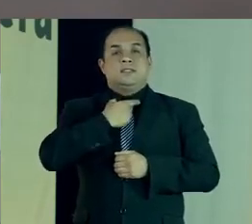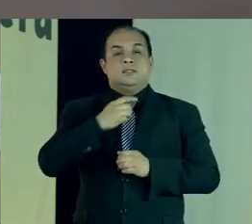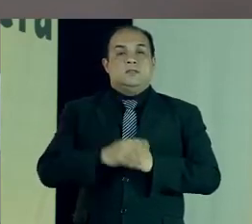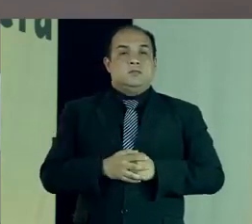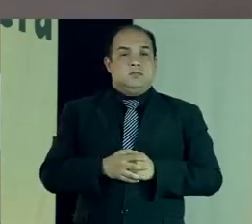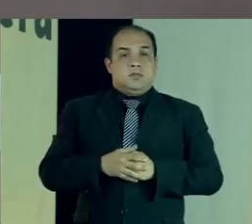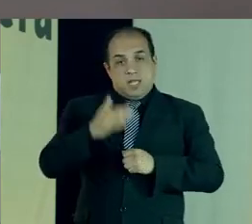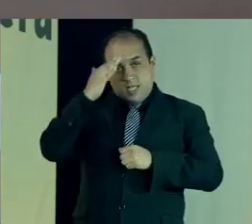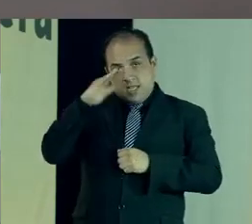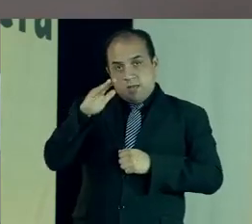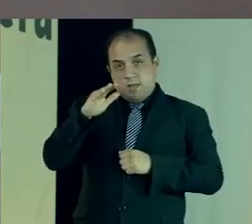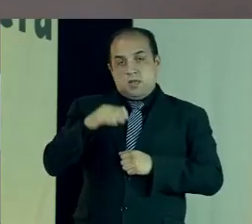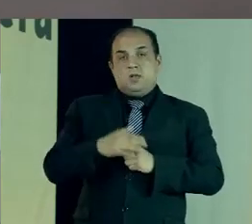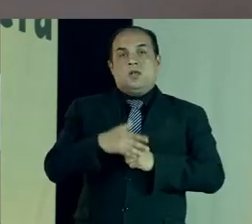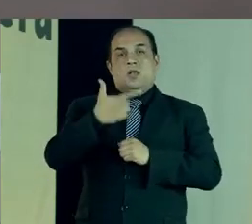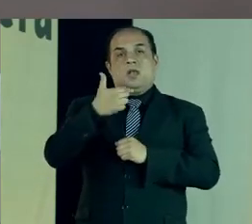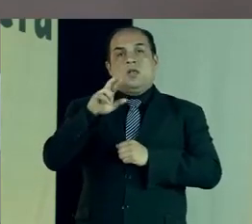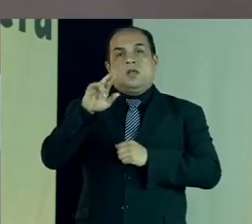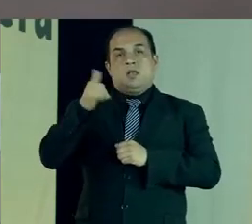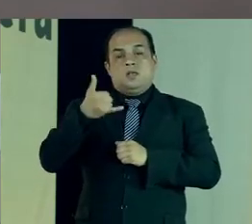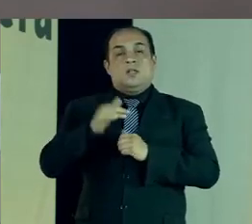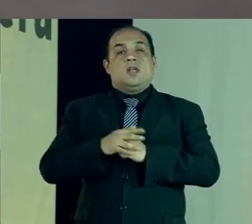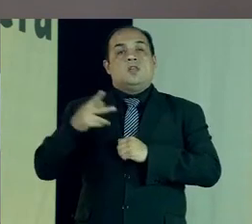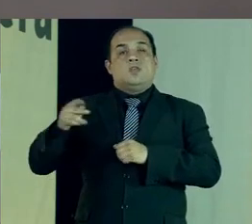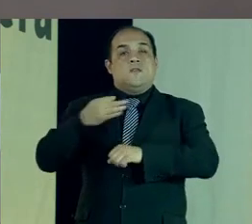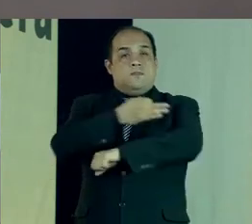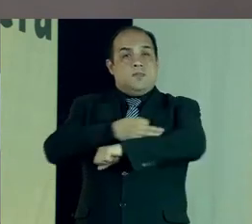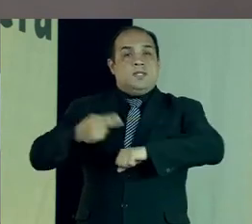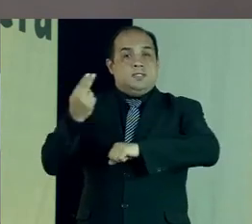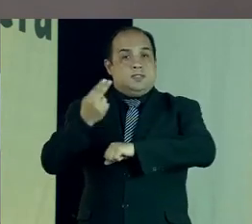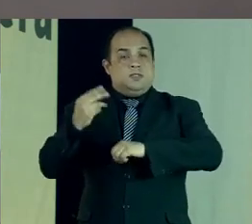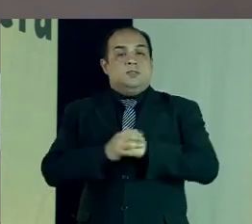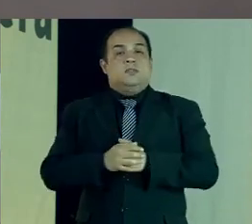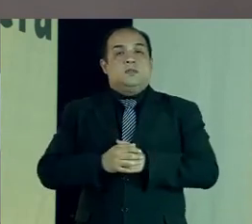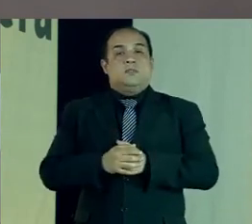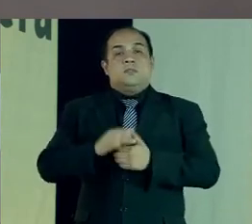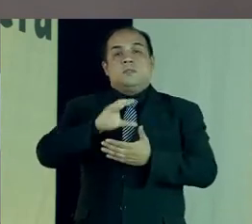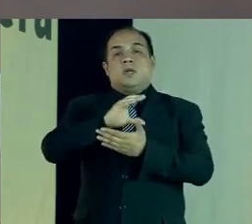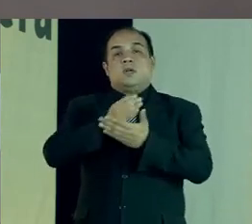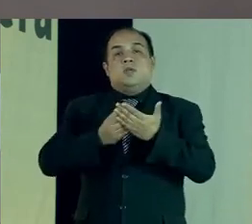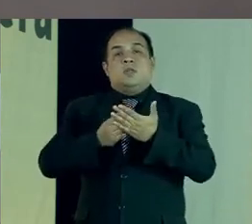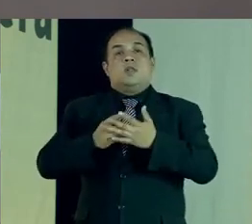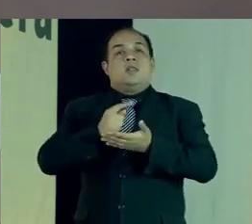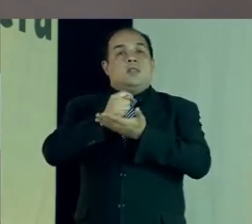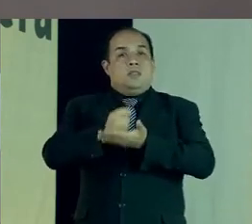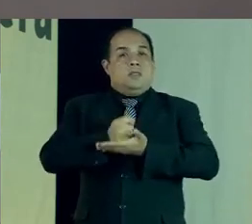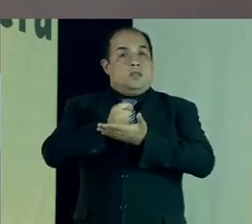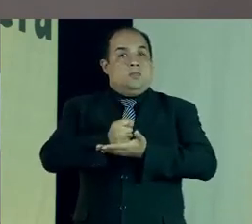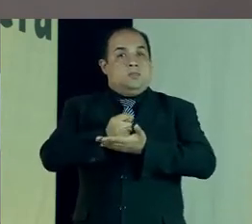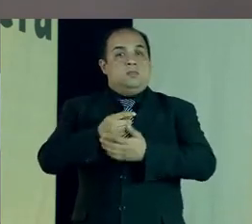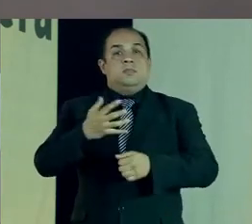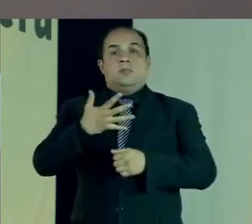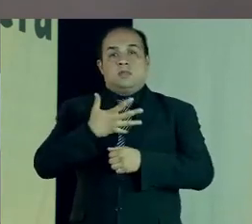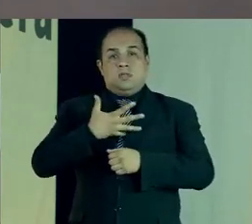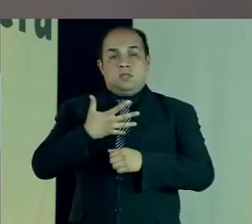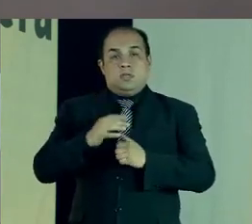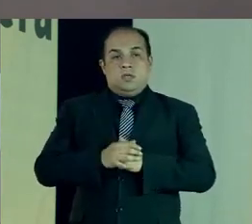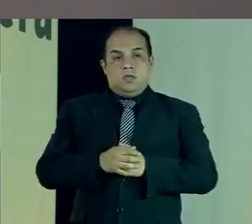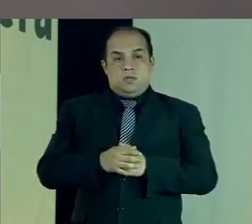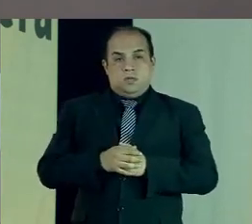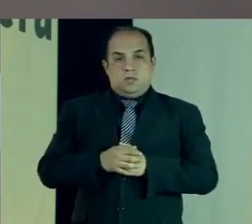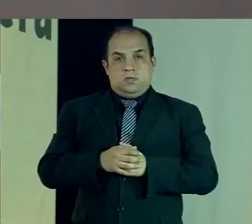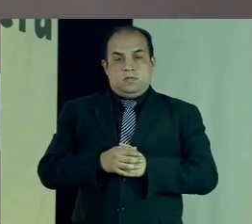sabía lo que quiera y su familia necesitaban para completar la terapia y tener una oportunidad